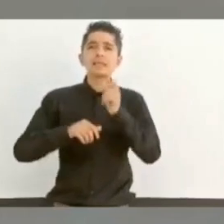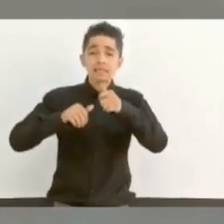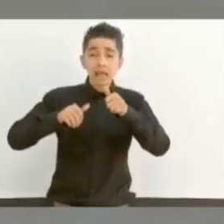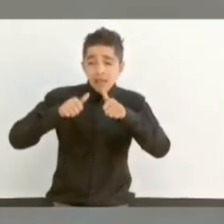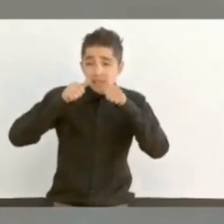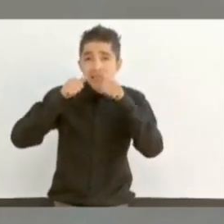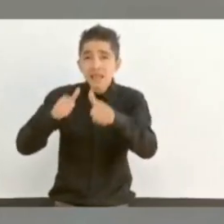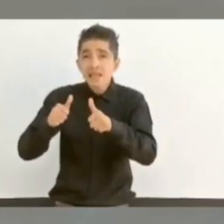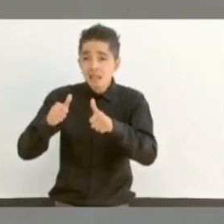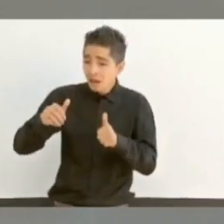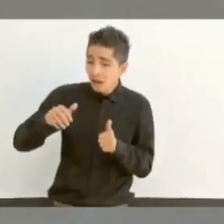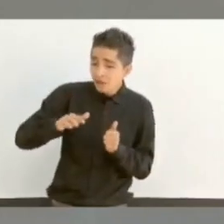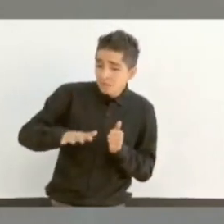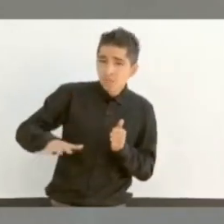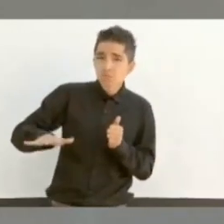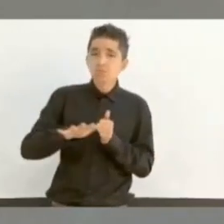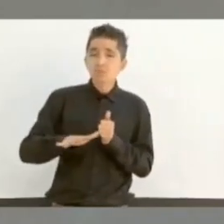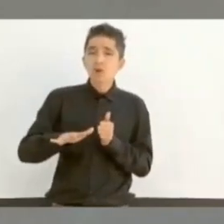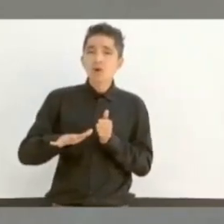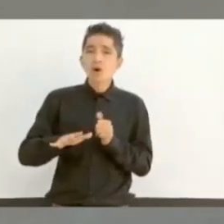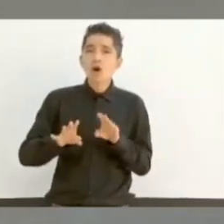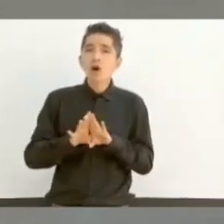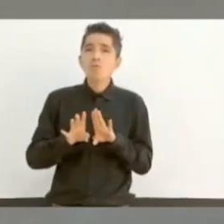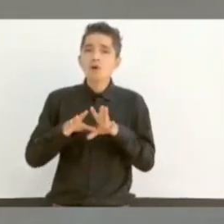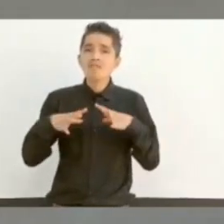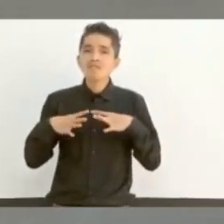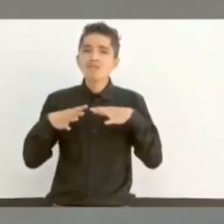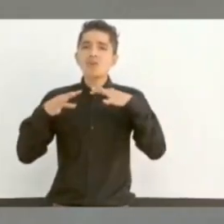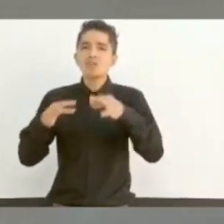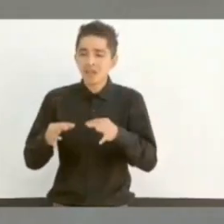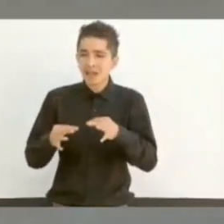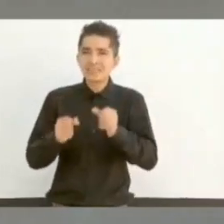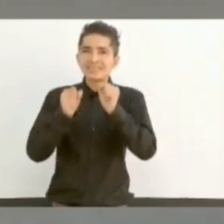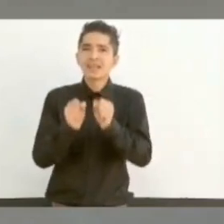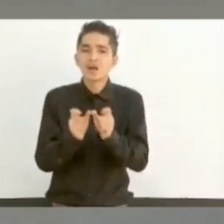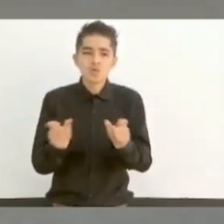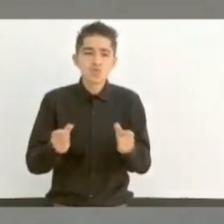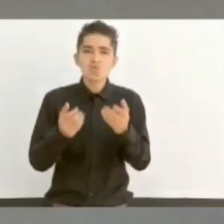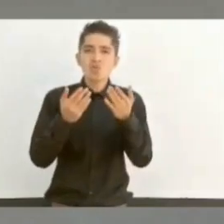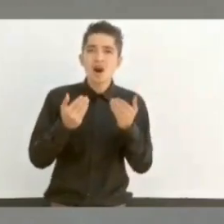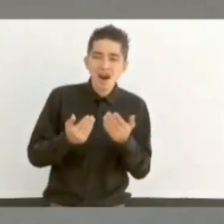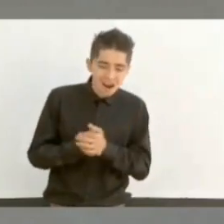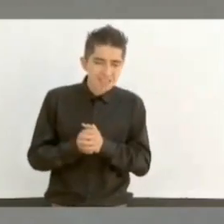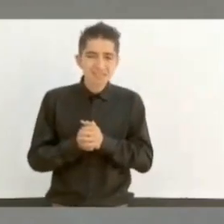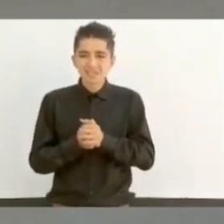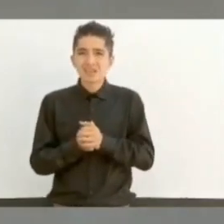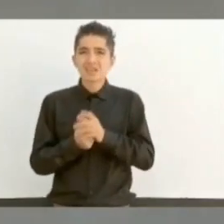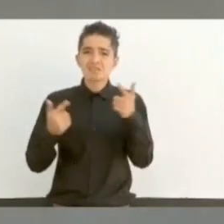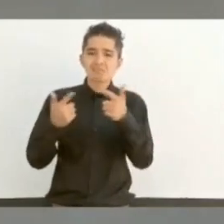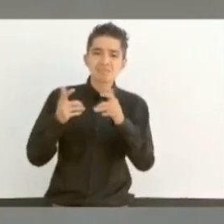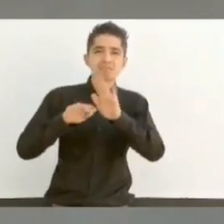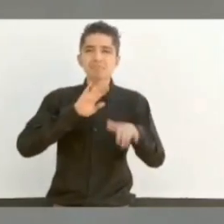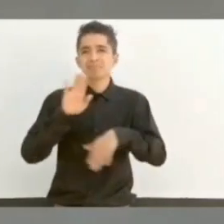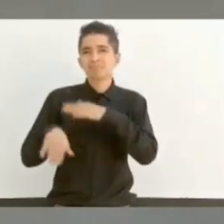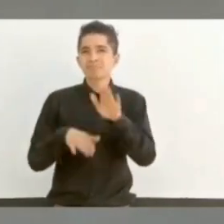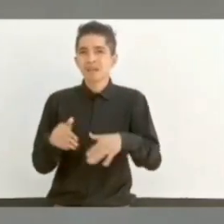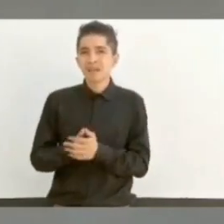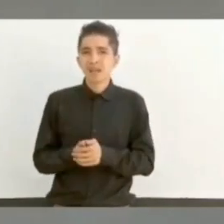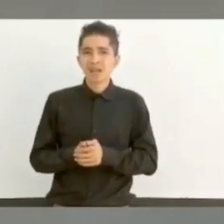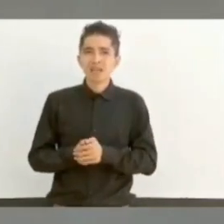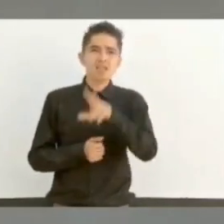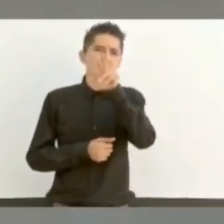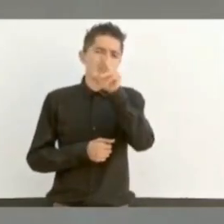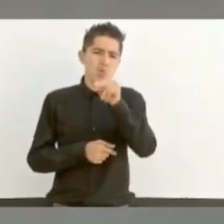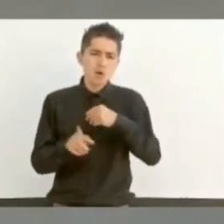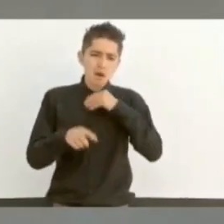las causas que han originado la inseguridad y la violencia. No estar